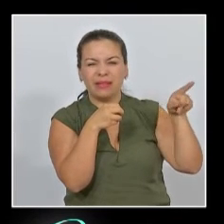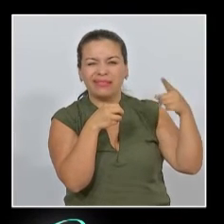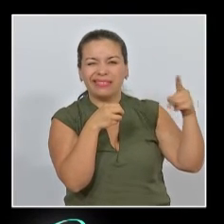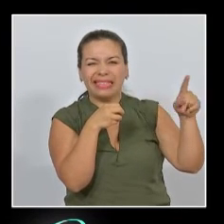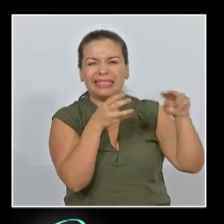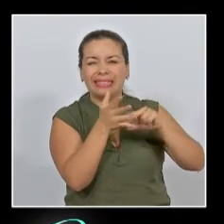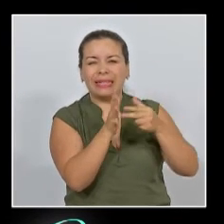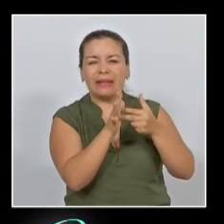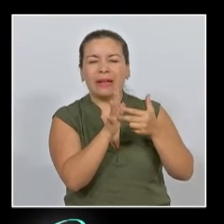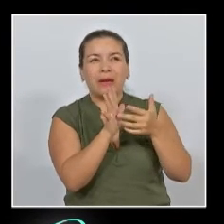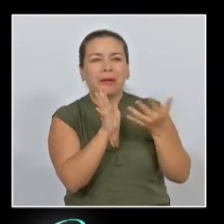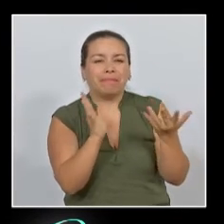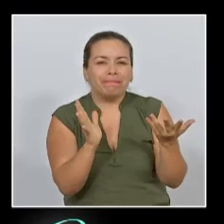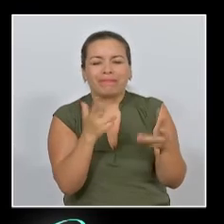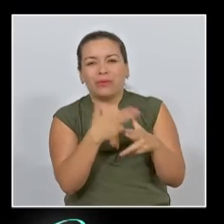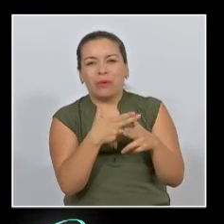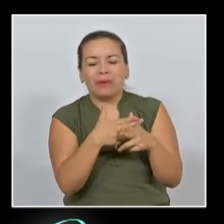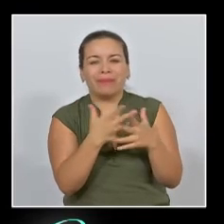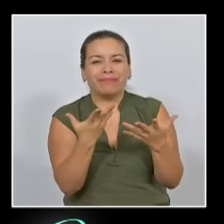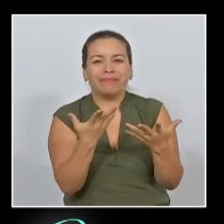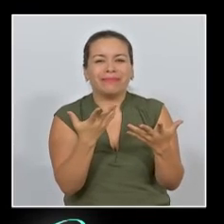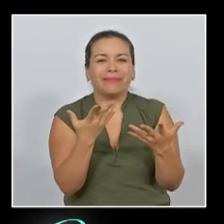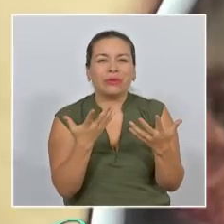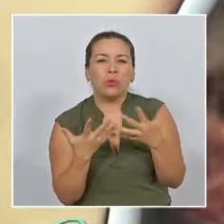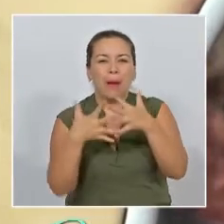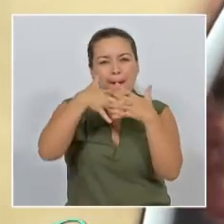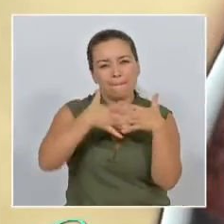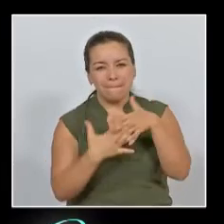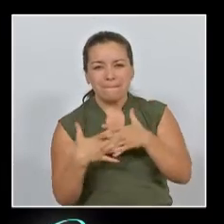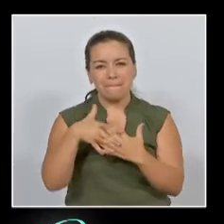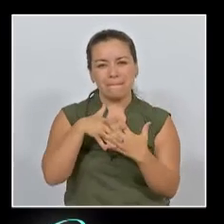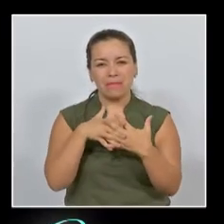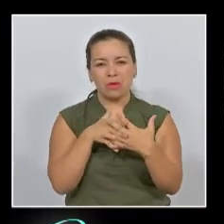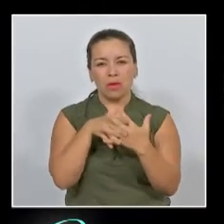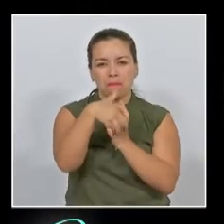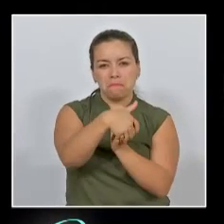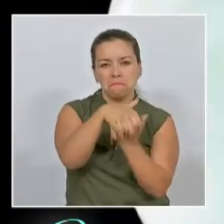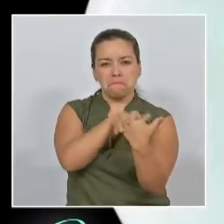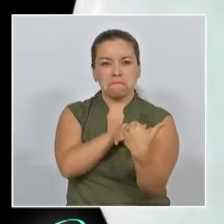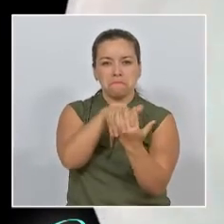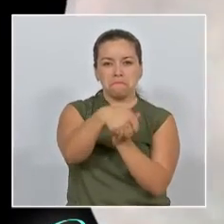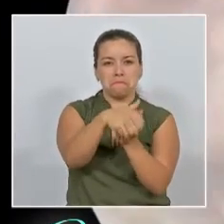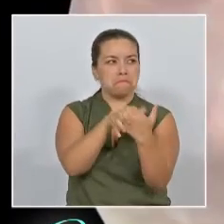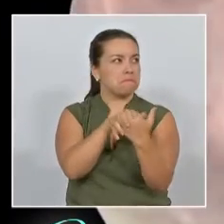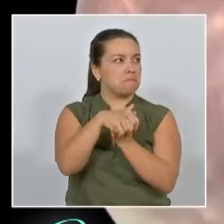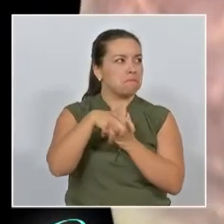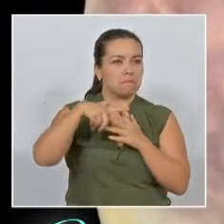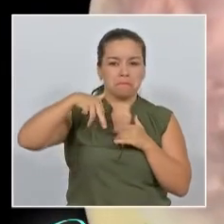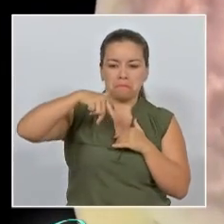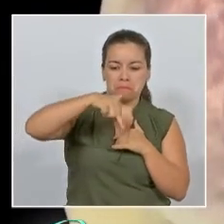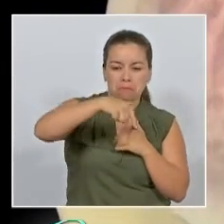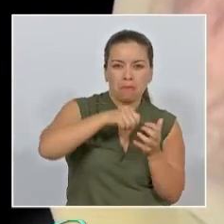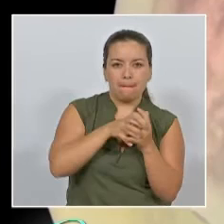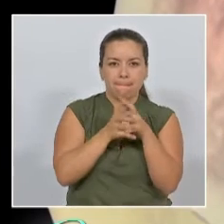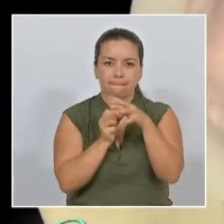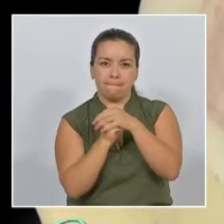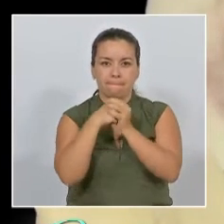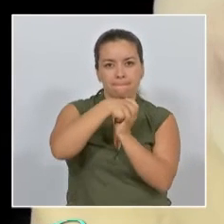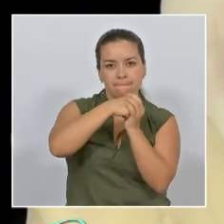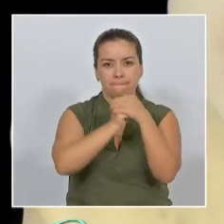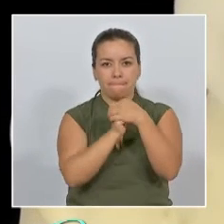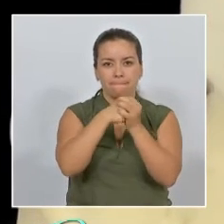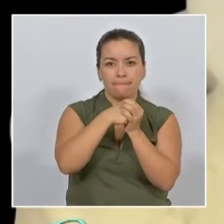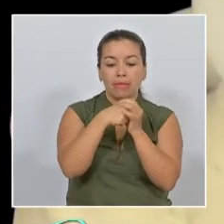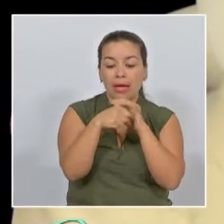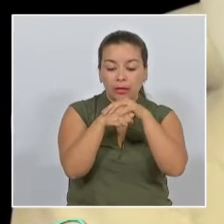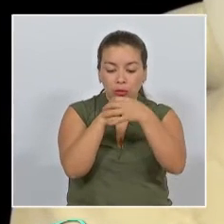¿cómo llama eso? Bueno, es la articulación donde se moviliza esta cabeza del fémur. Eso blanco está